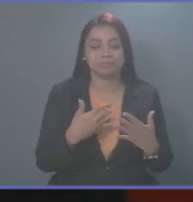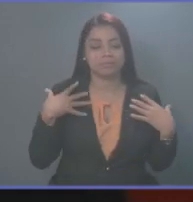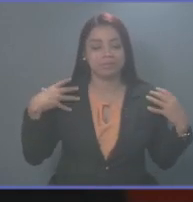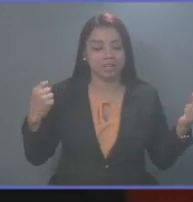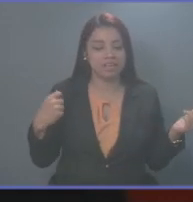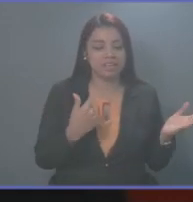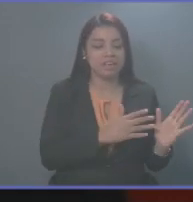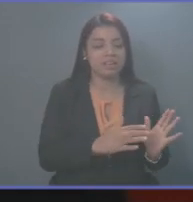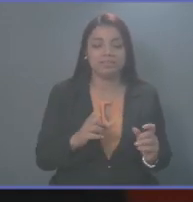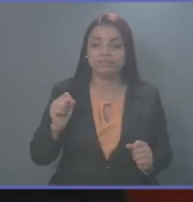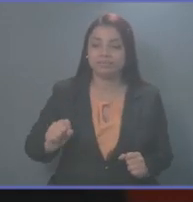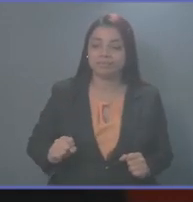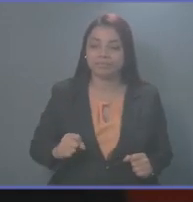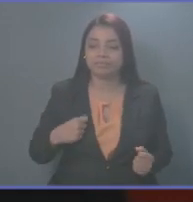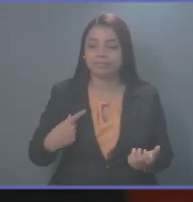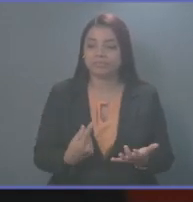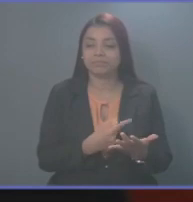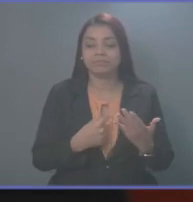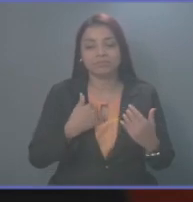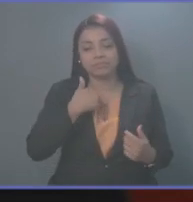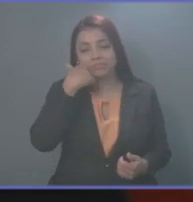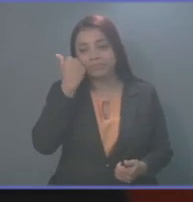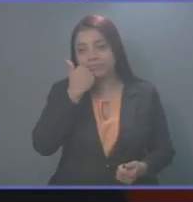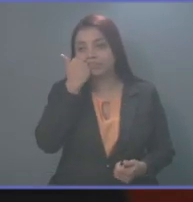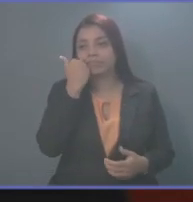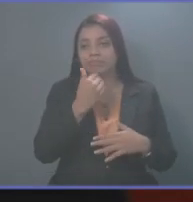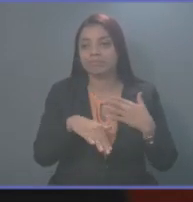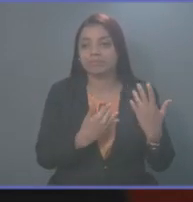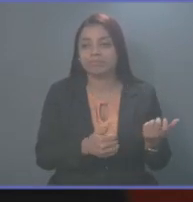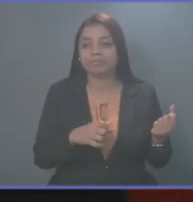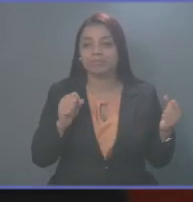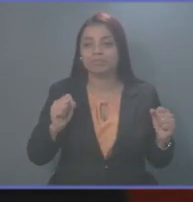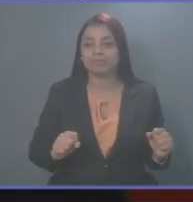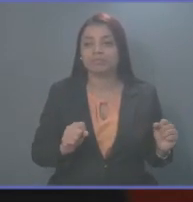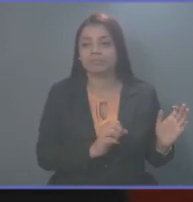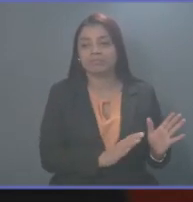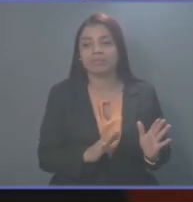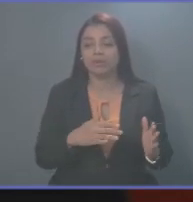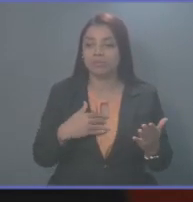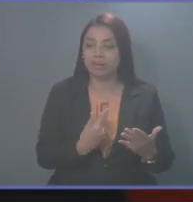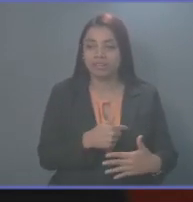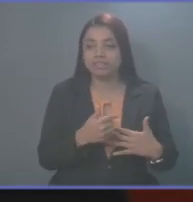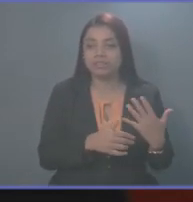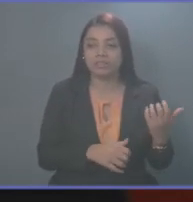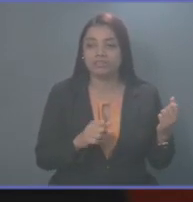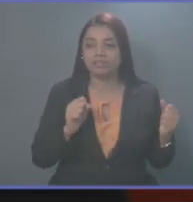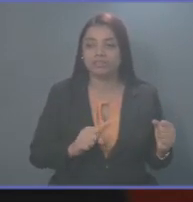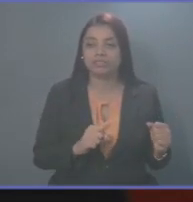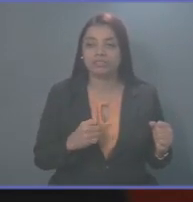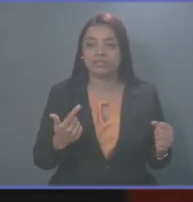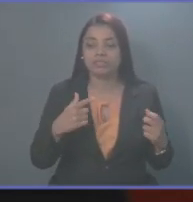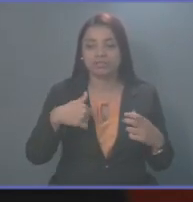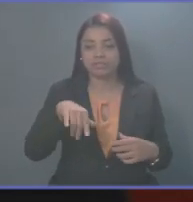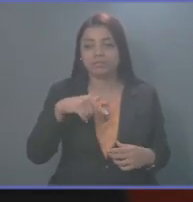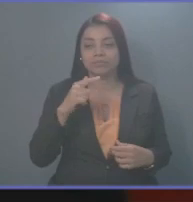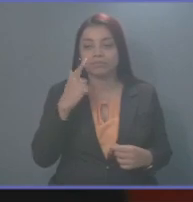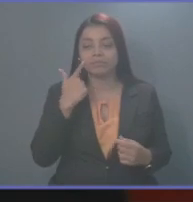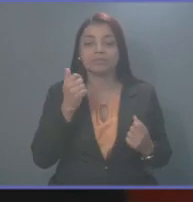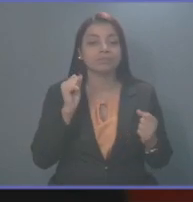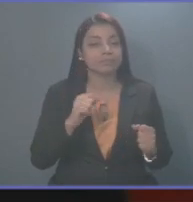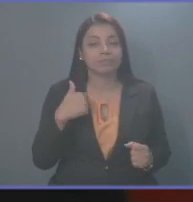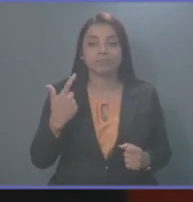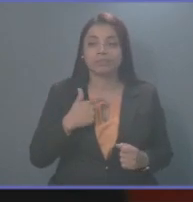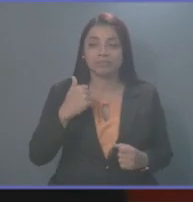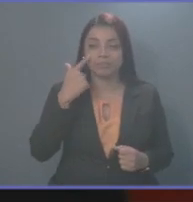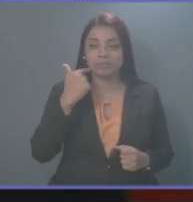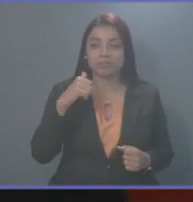y fomento de valores de nuestros niños y jóvenes, por cese de la violencia social, por la unidad familiar, por la reconciliación nacional y para que nuestro